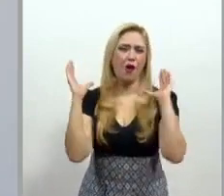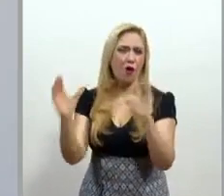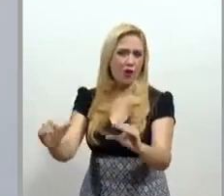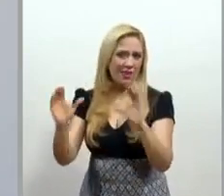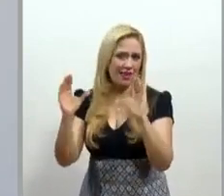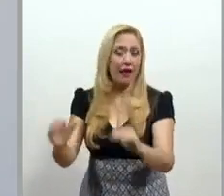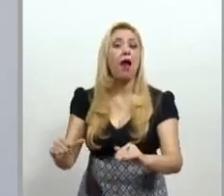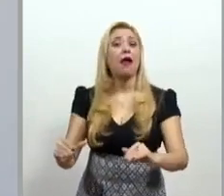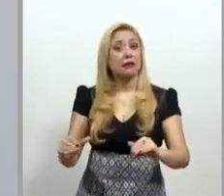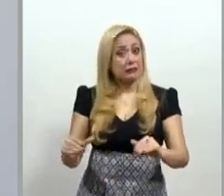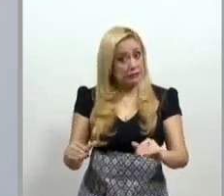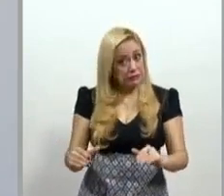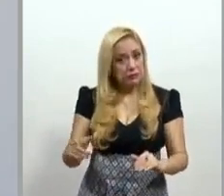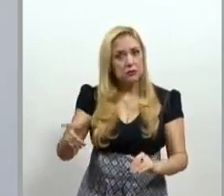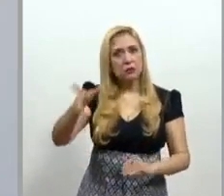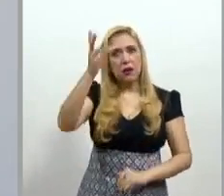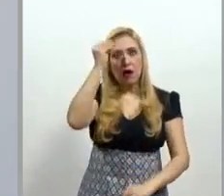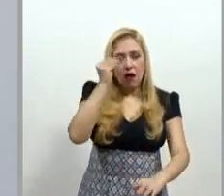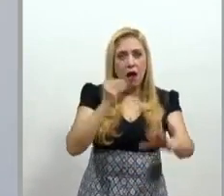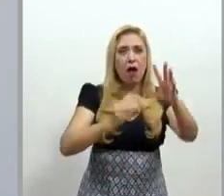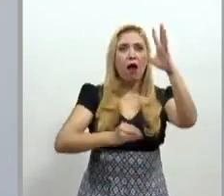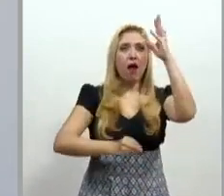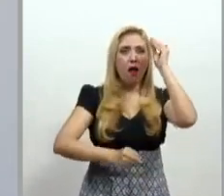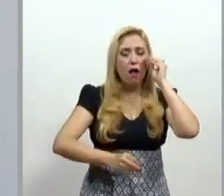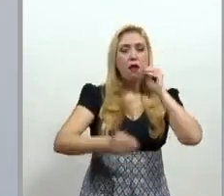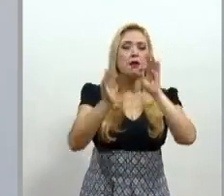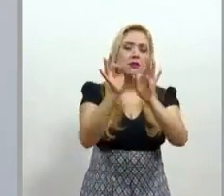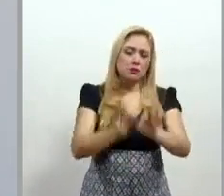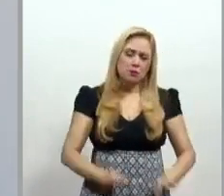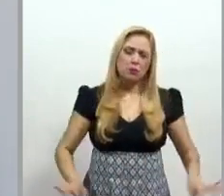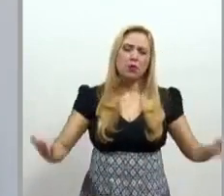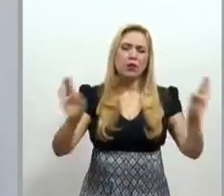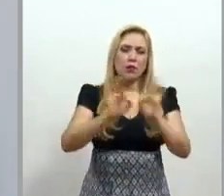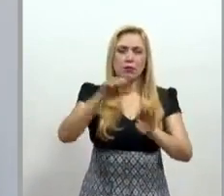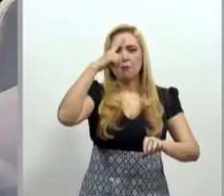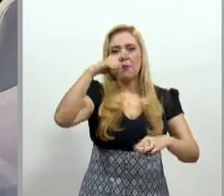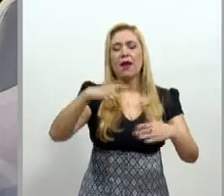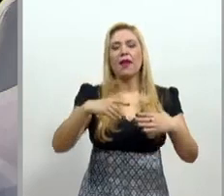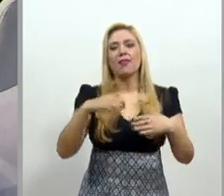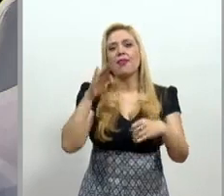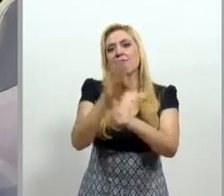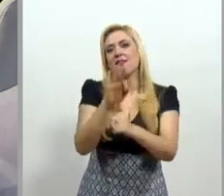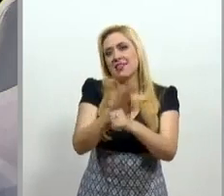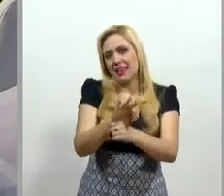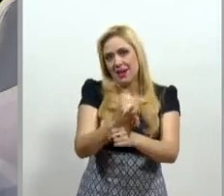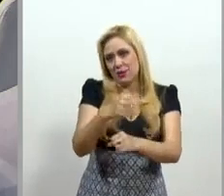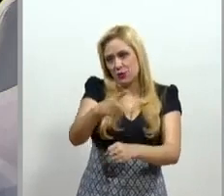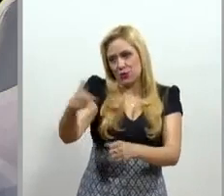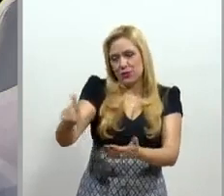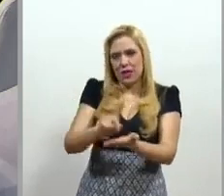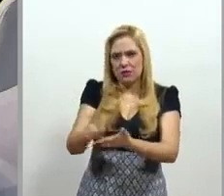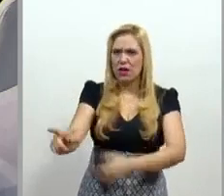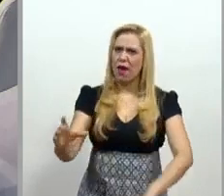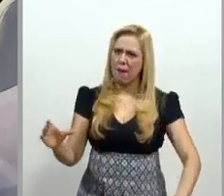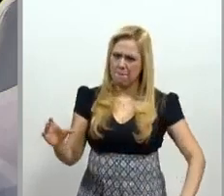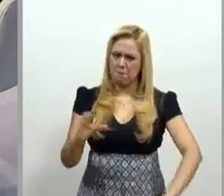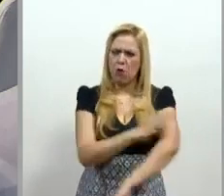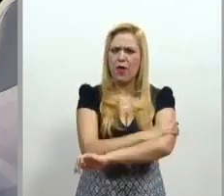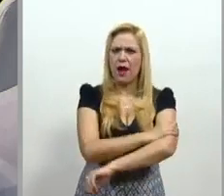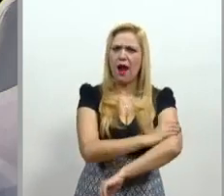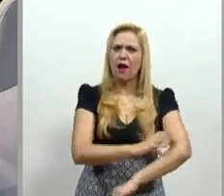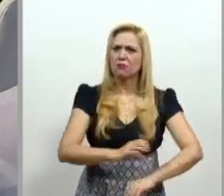yo considero que es uno de los elementos más importantes para defender derechos y es empoderar a los defensores y